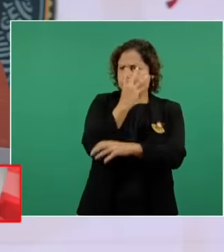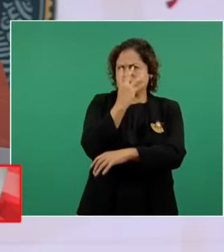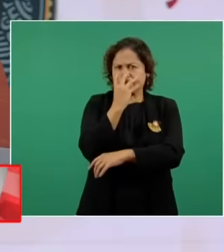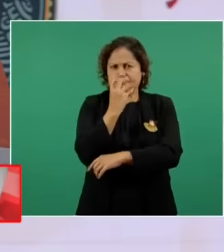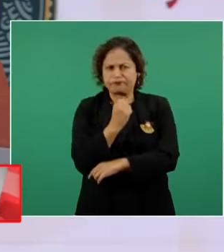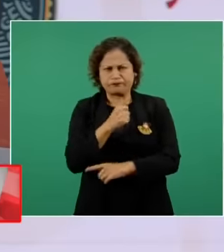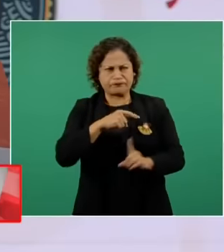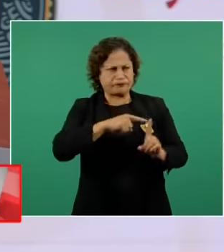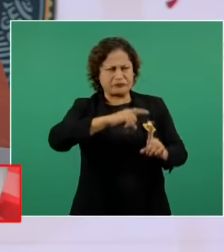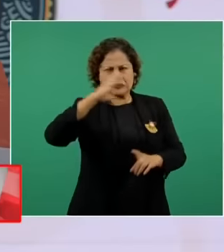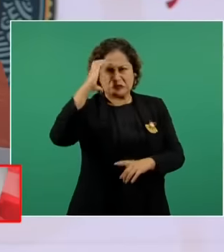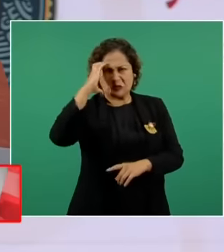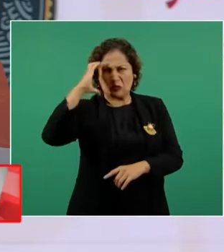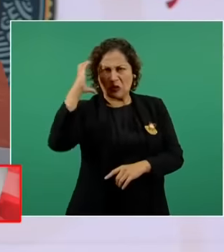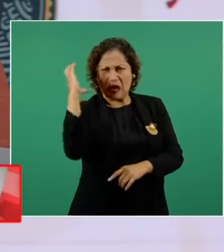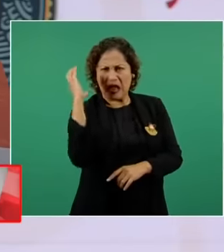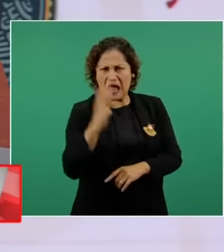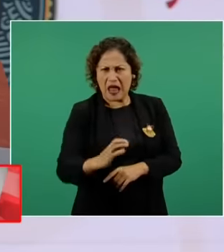monstruo,